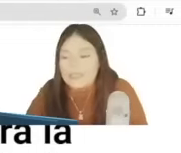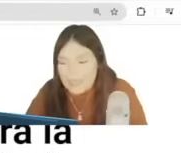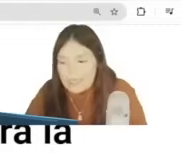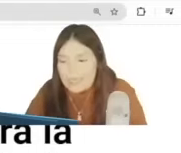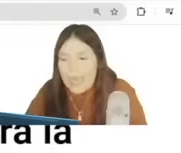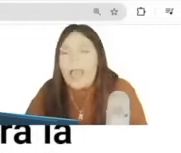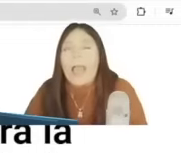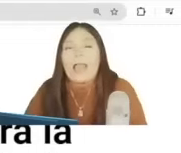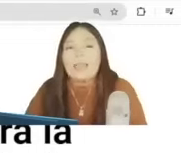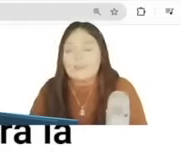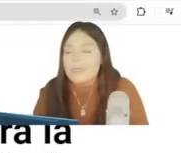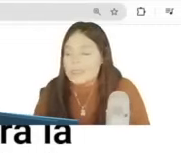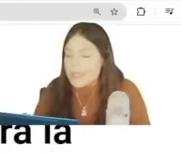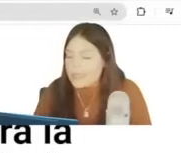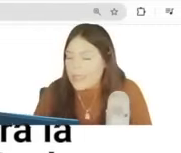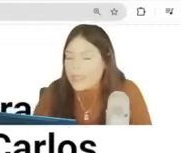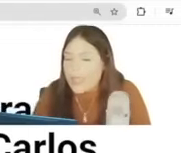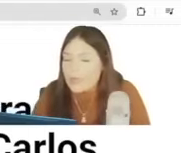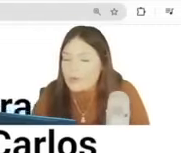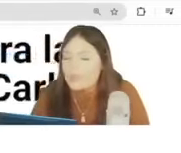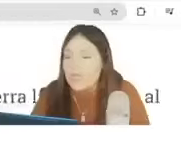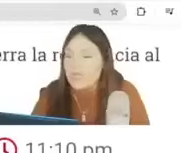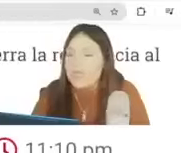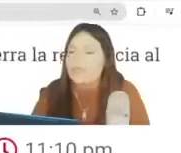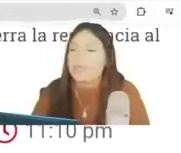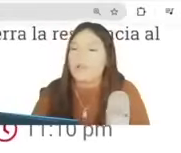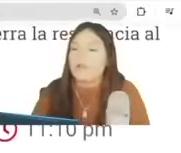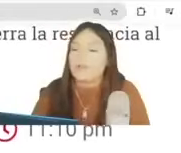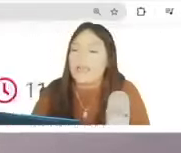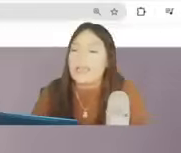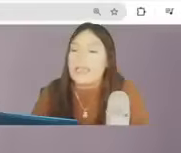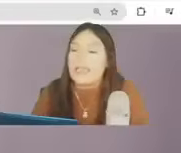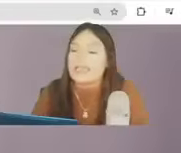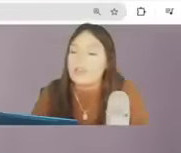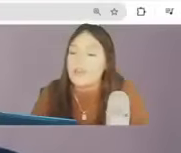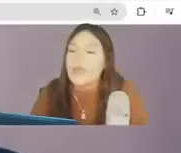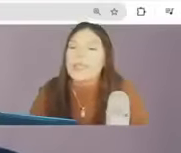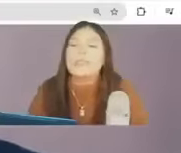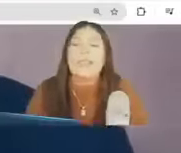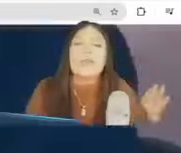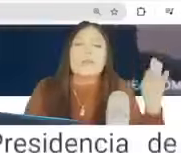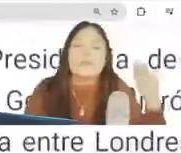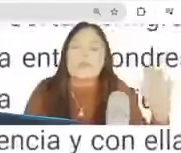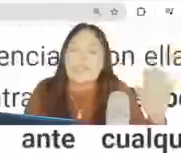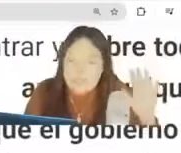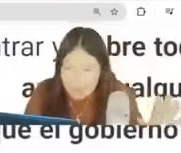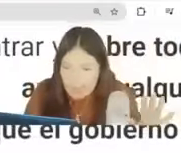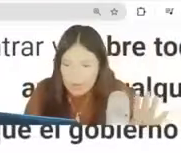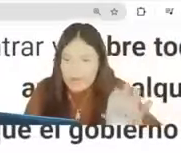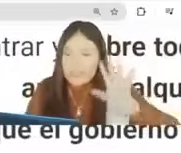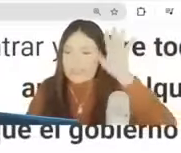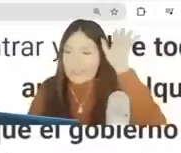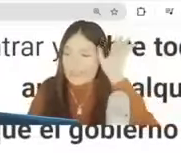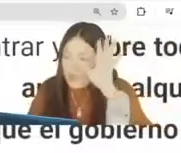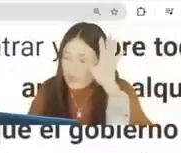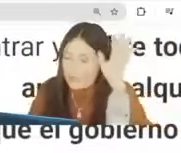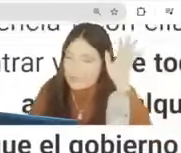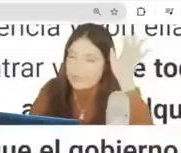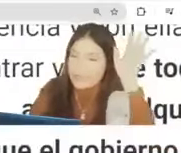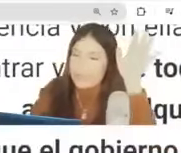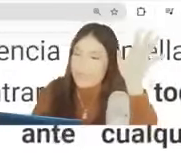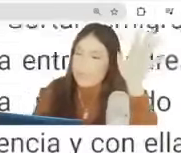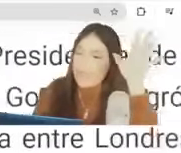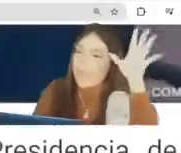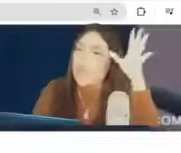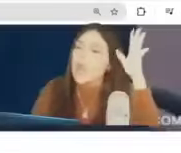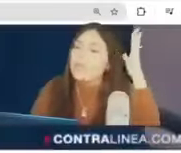su residencia al expresidente Carlos Salinas de Gortari. El señor ya no es mexicano, este señor que vemos